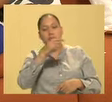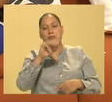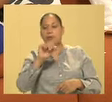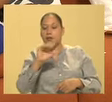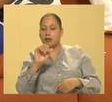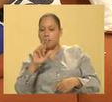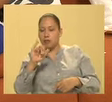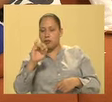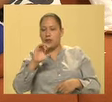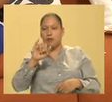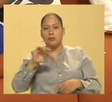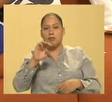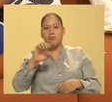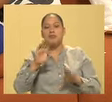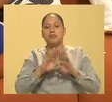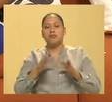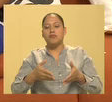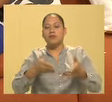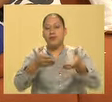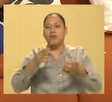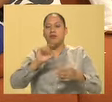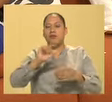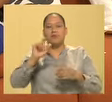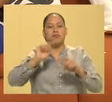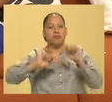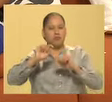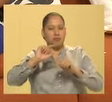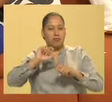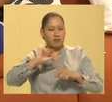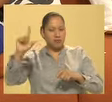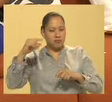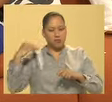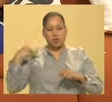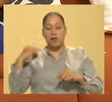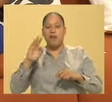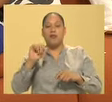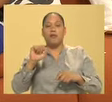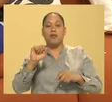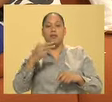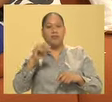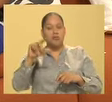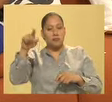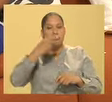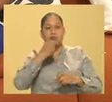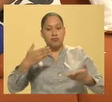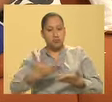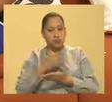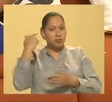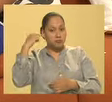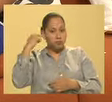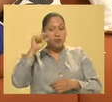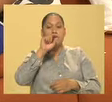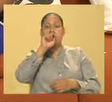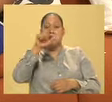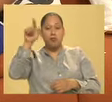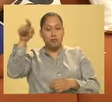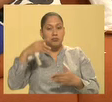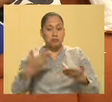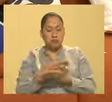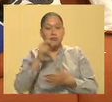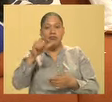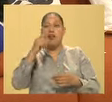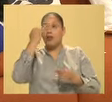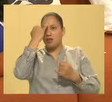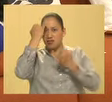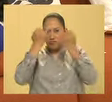Macario Jiménez del Fashion Week México, que bueno, como bien me comentabas, Adria, que nació en Guadalajara, ¿verdad? Es de Jalisco, así es, y es un gran diseñador mexicano.